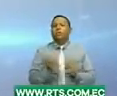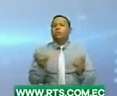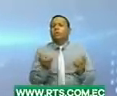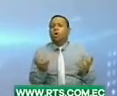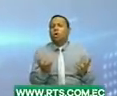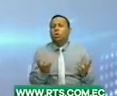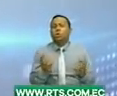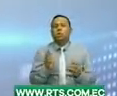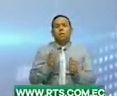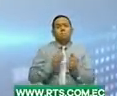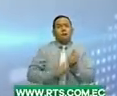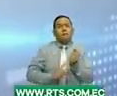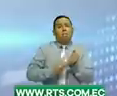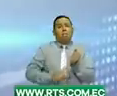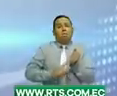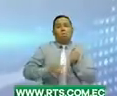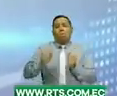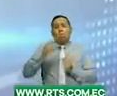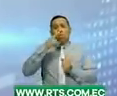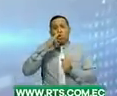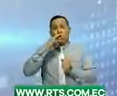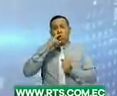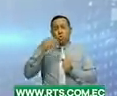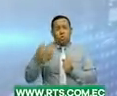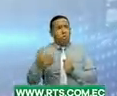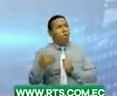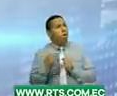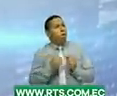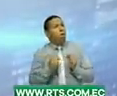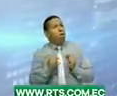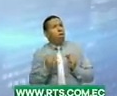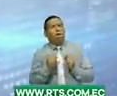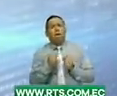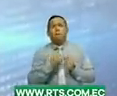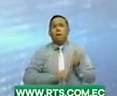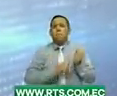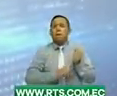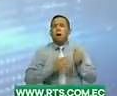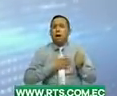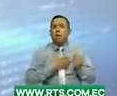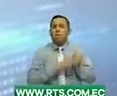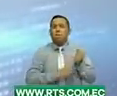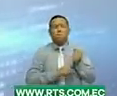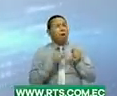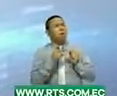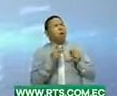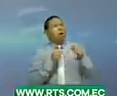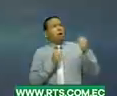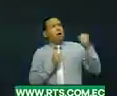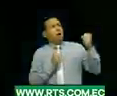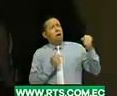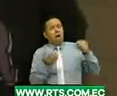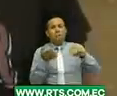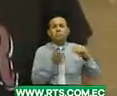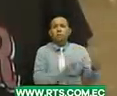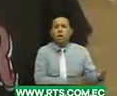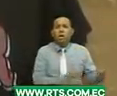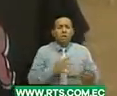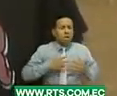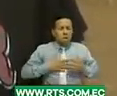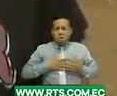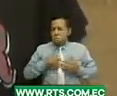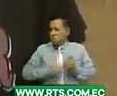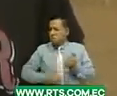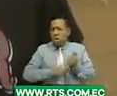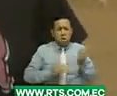enfrente de su hermano menor. Mi nieto pequeño está traumado, a cada rato pregunta por su hermanito, que dónde está su hermanito. Y él andaba con él